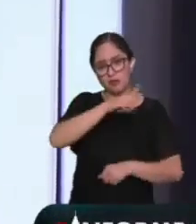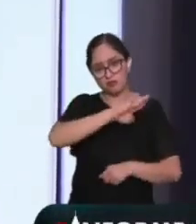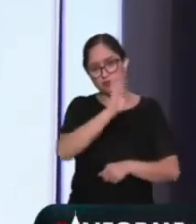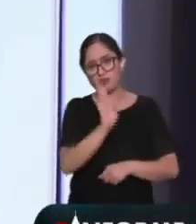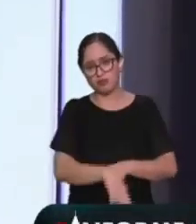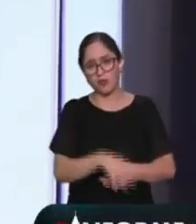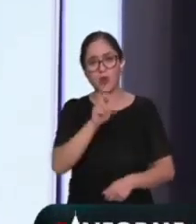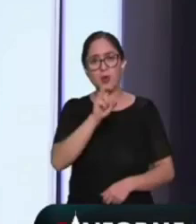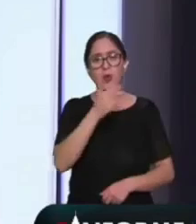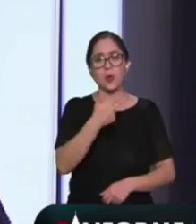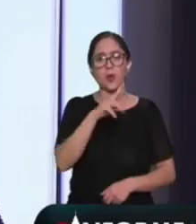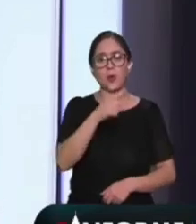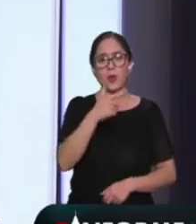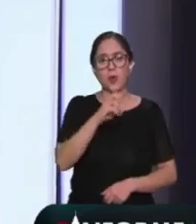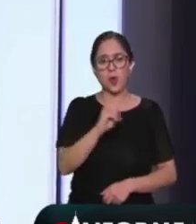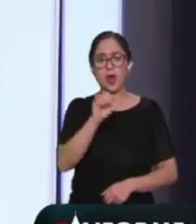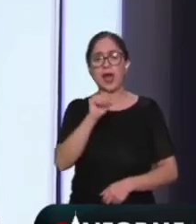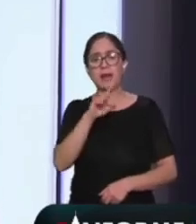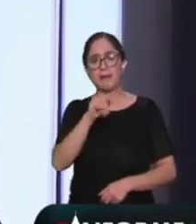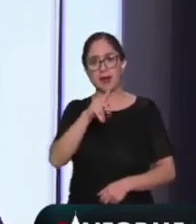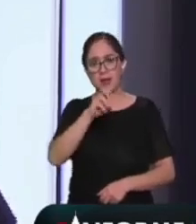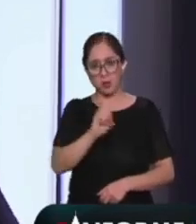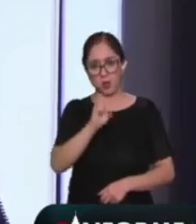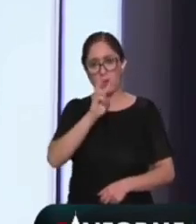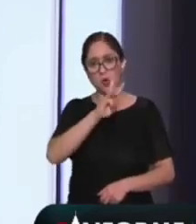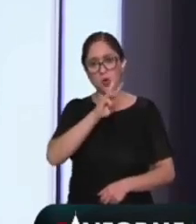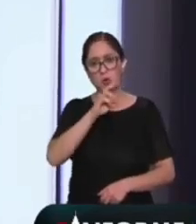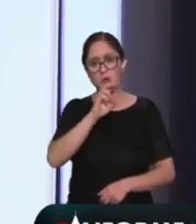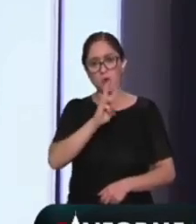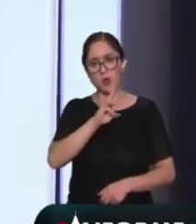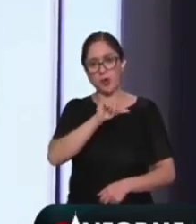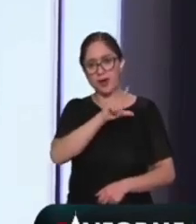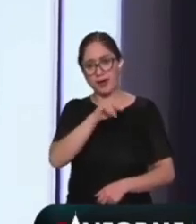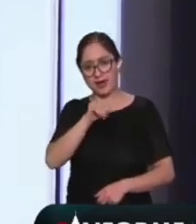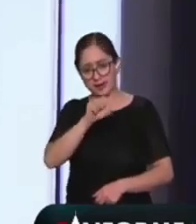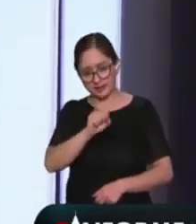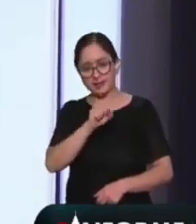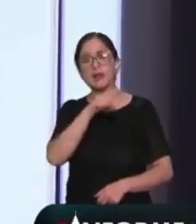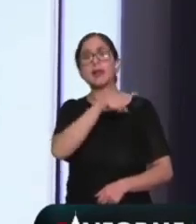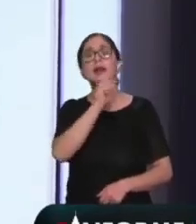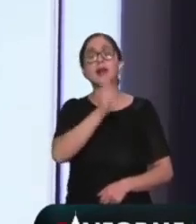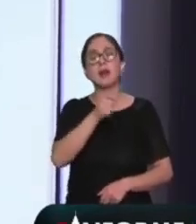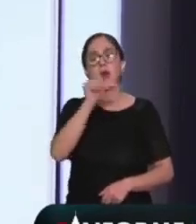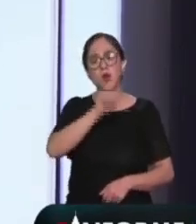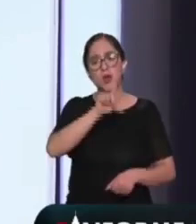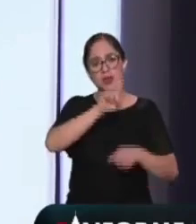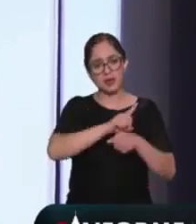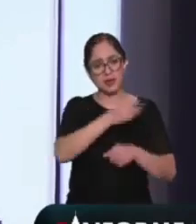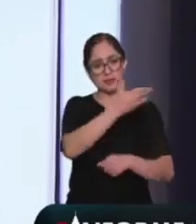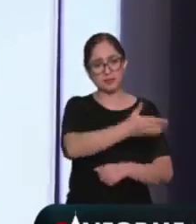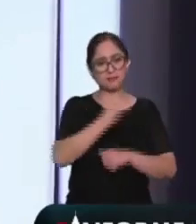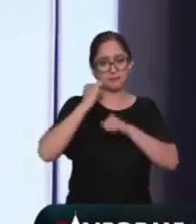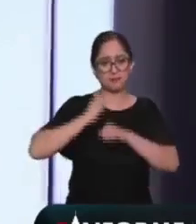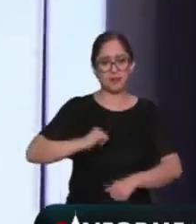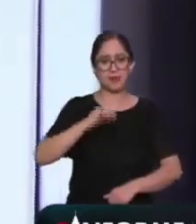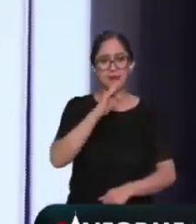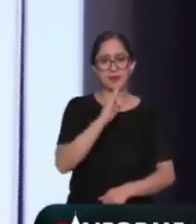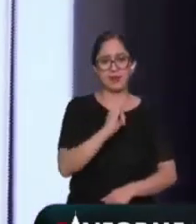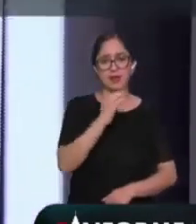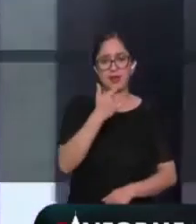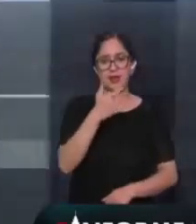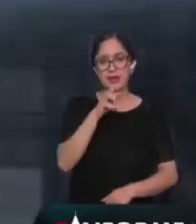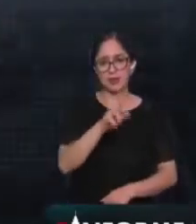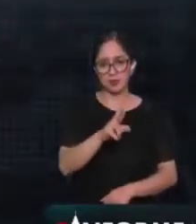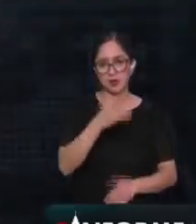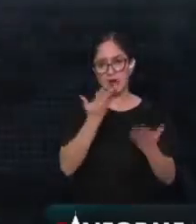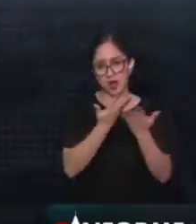Gualas. Esto es parte de lo que plantean los argumentos de las acusaciones contra Isabel Miranda de Gualas, hoy en manos de la Fiscalía General de la República.